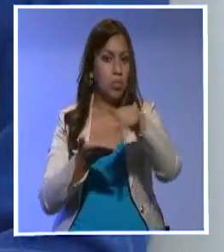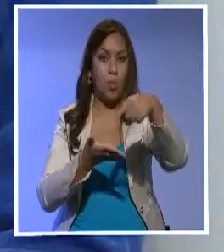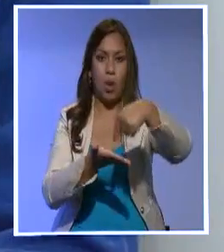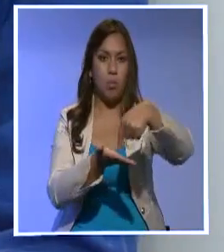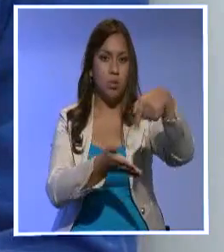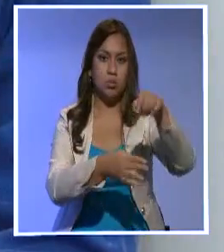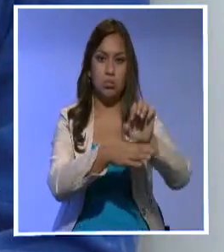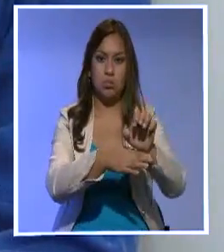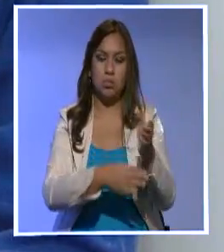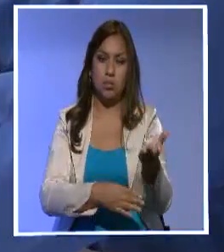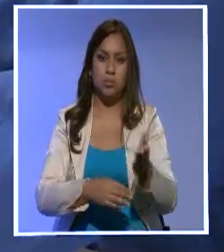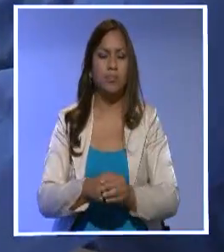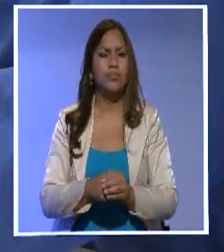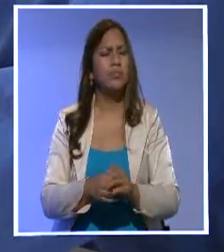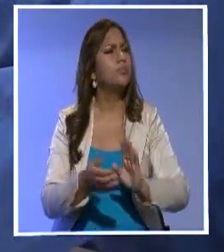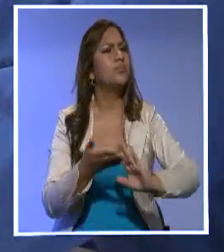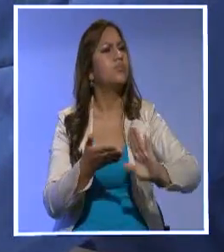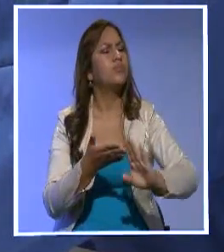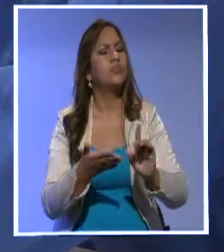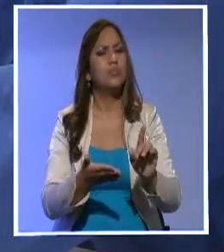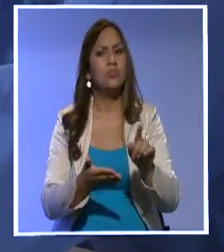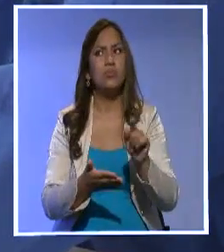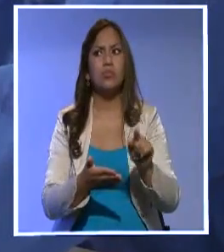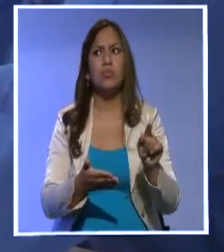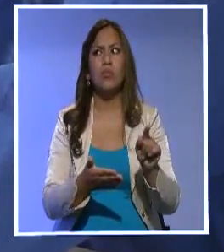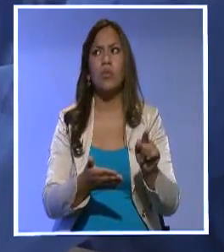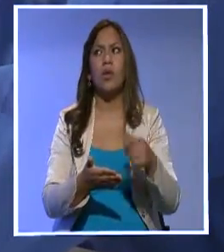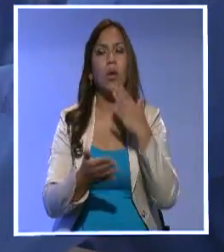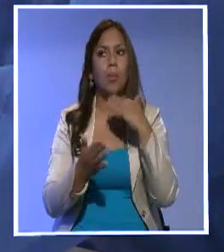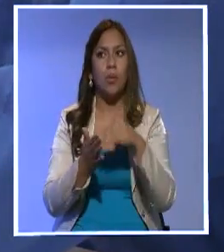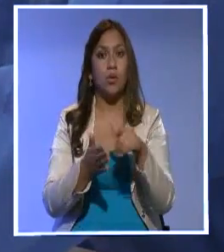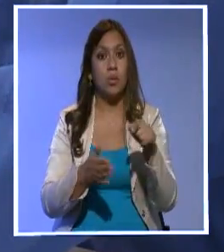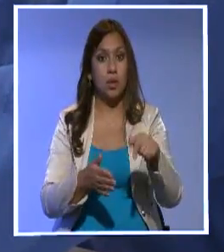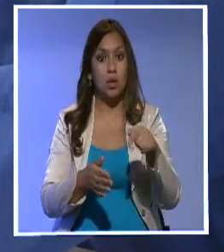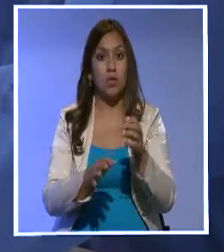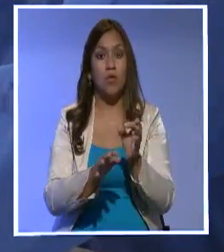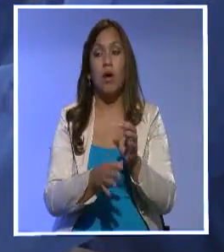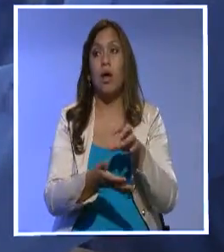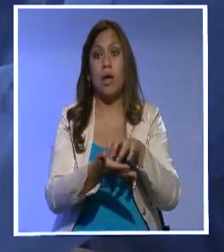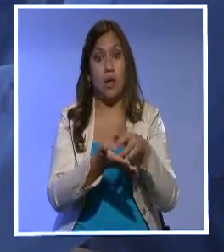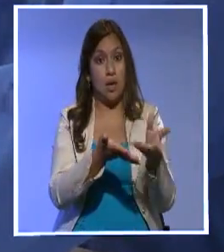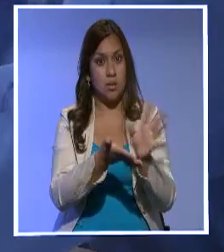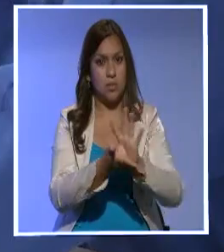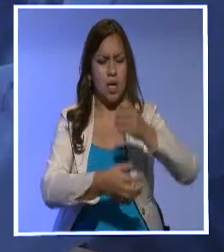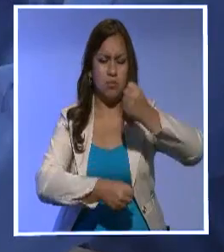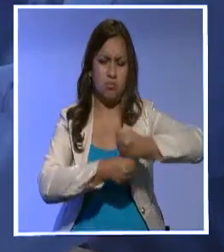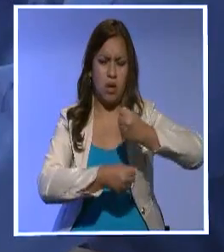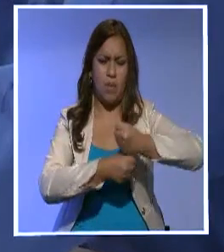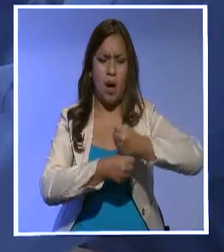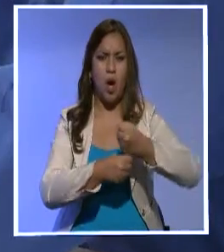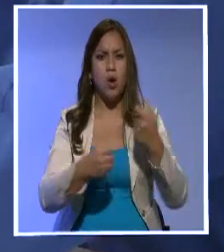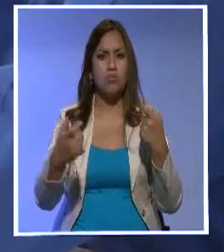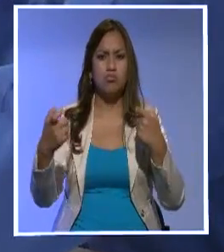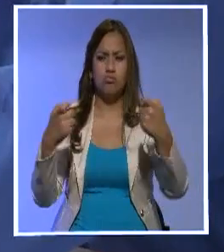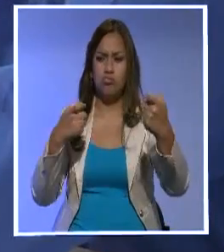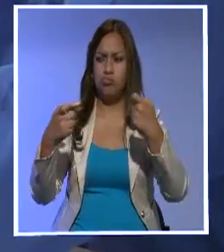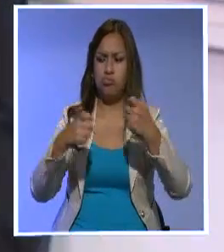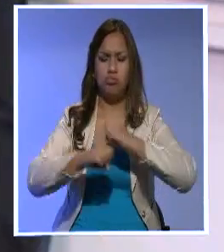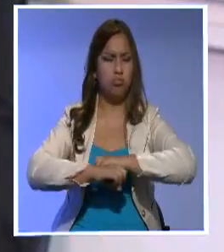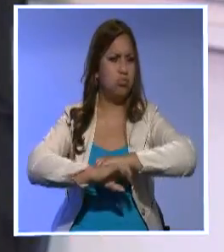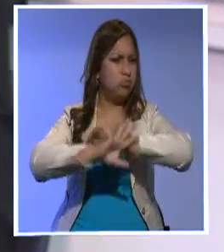cuáles son en otras palabras los límites que tiene la función legislativa bueno lo que van a tener es absoluta transparencia